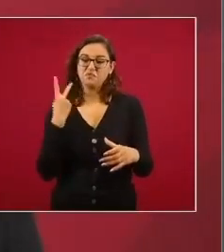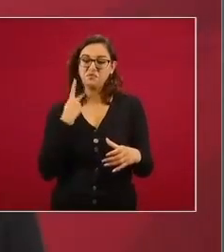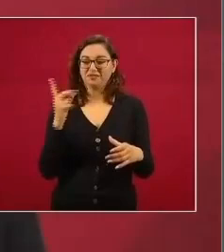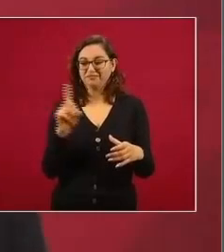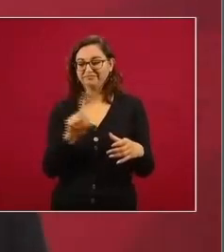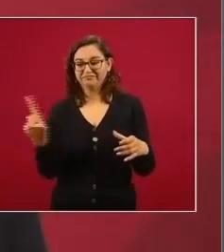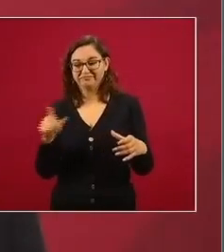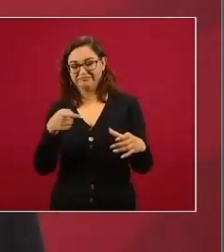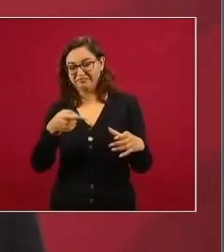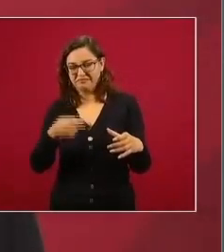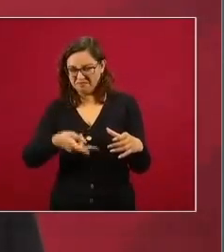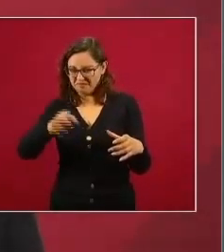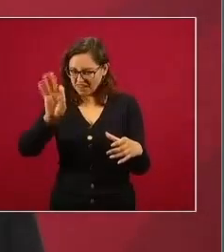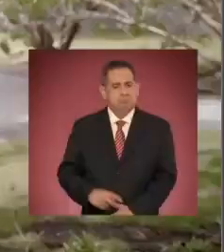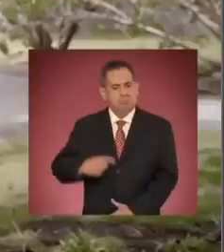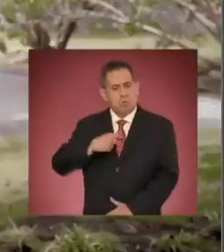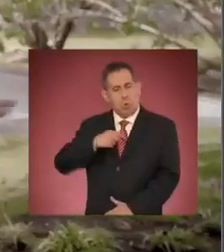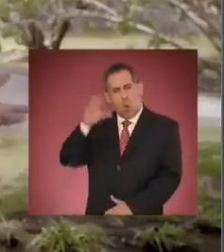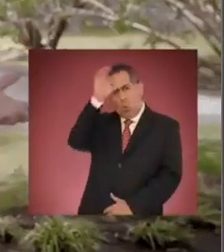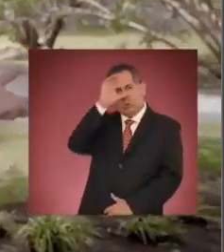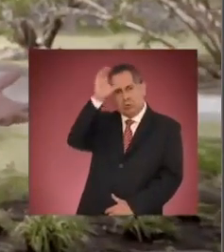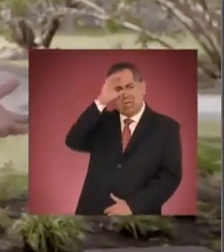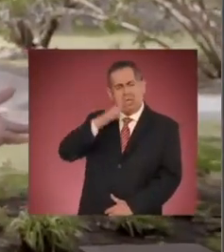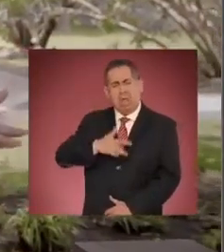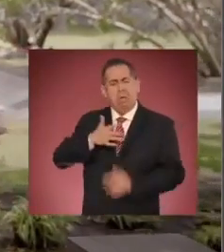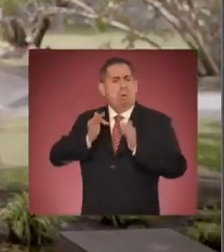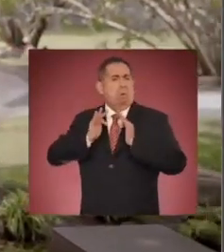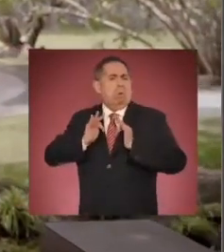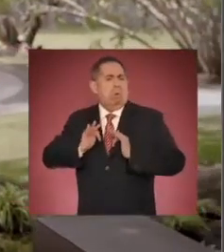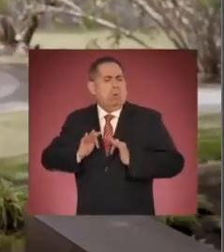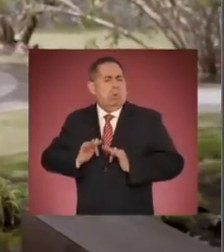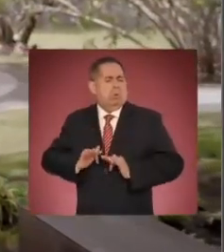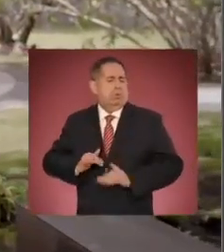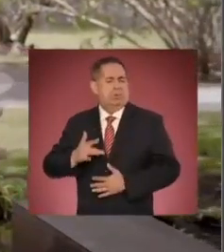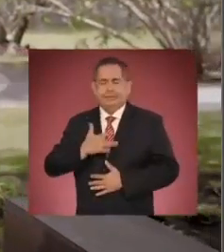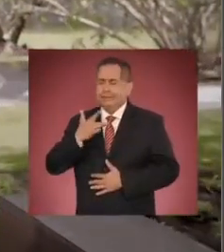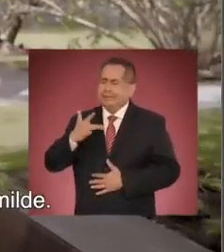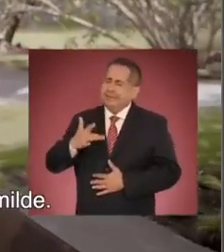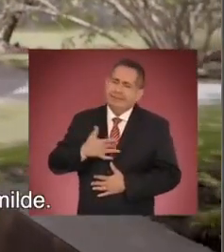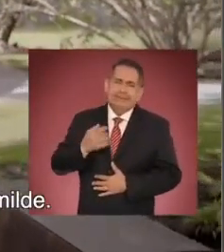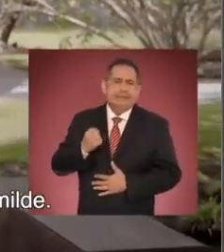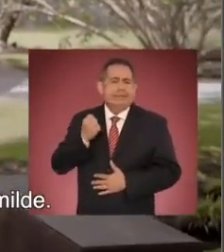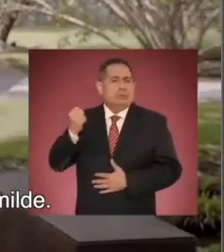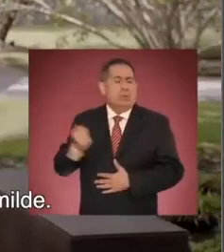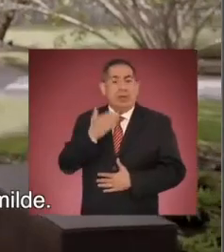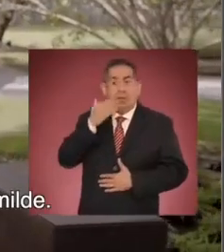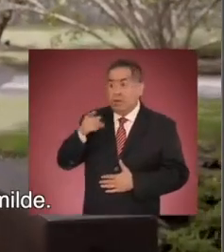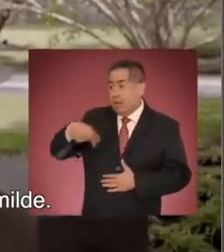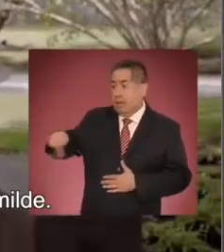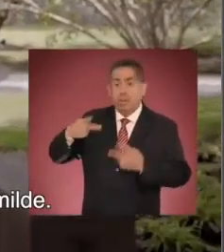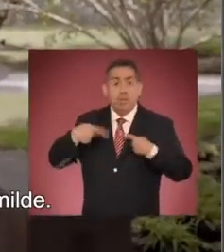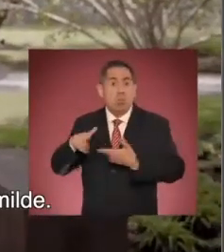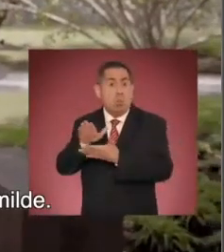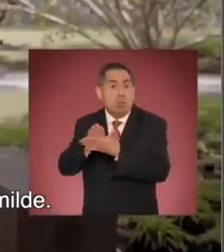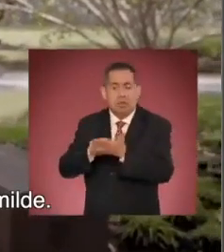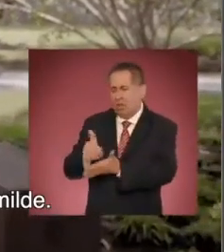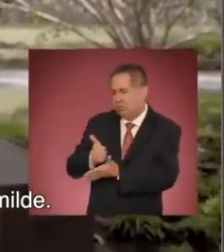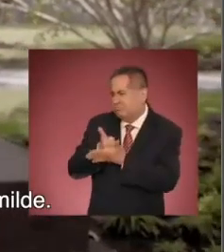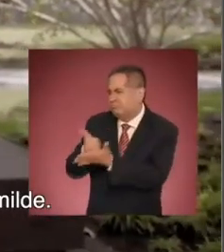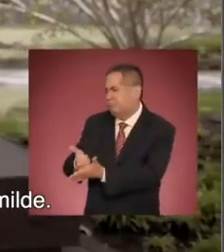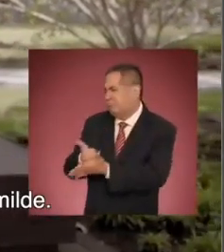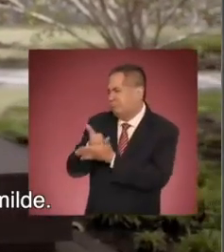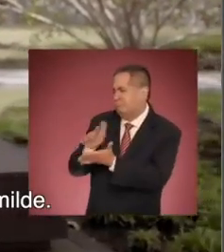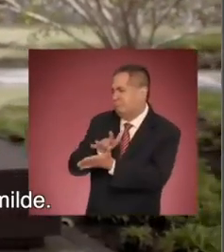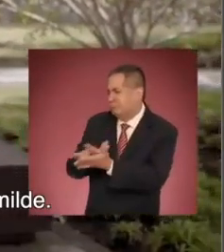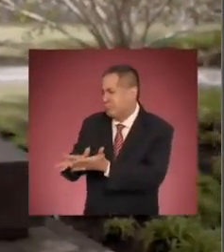Era la hipocresía. Tenemos nuestra conciencia tranquila y la dicha enorme de estar ayudando a la gente